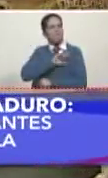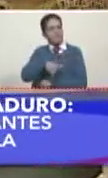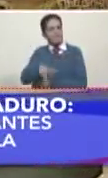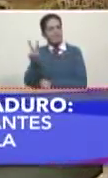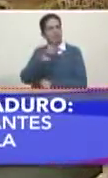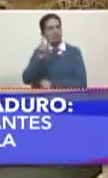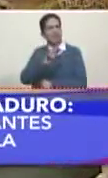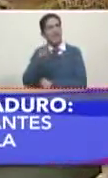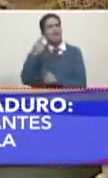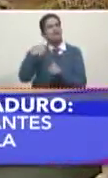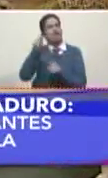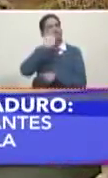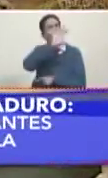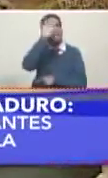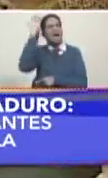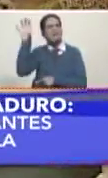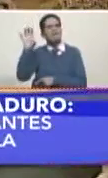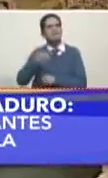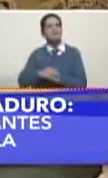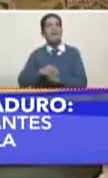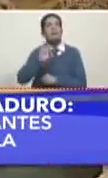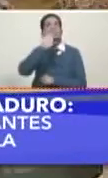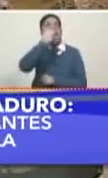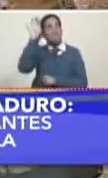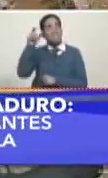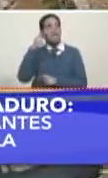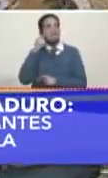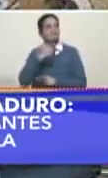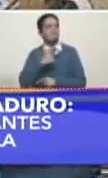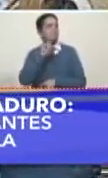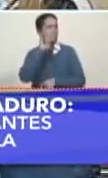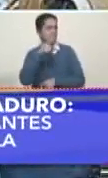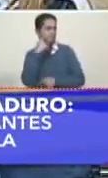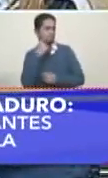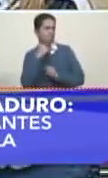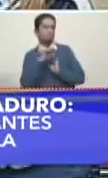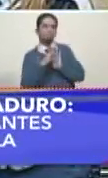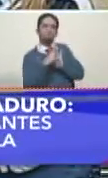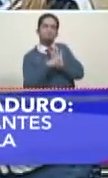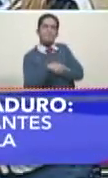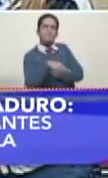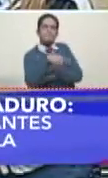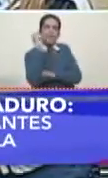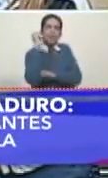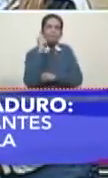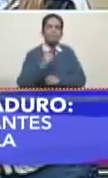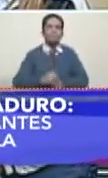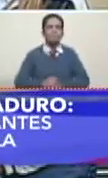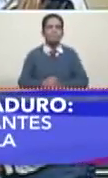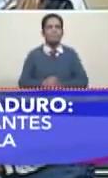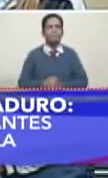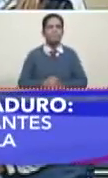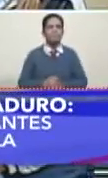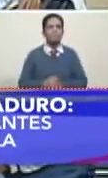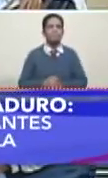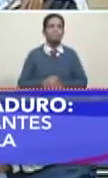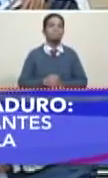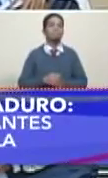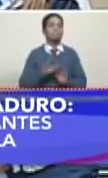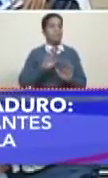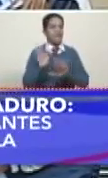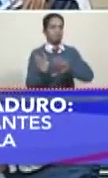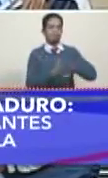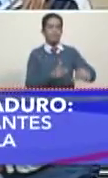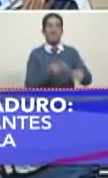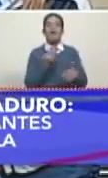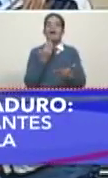países alineados con esta demencial embestida. Y sin embargo, gracias a un novedoso sistema